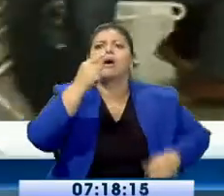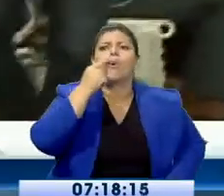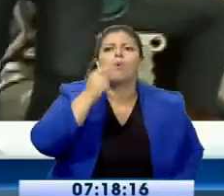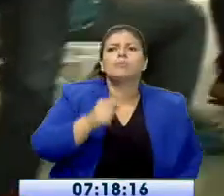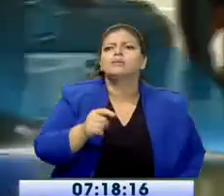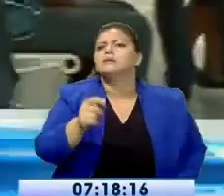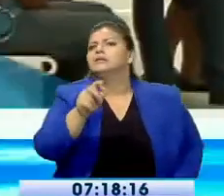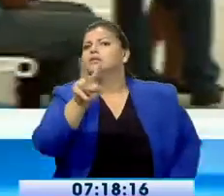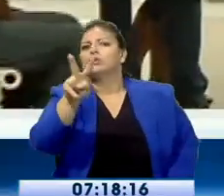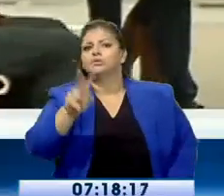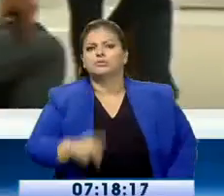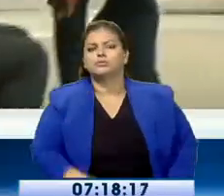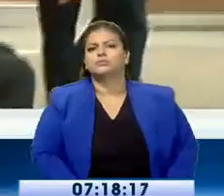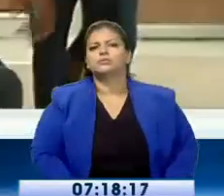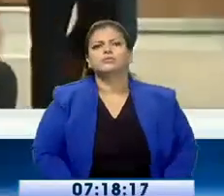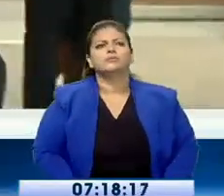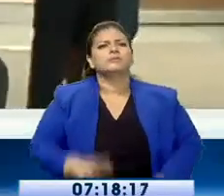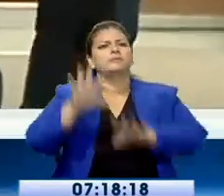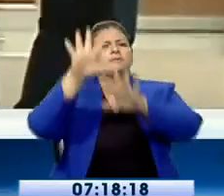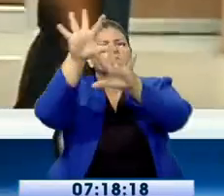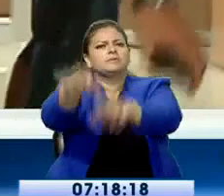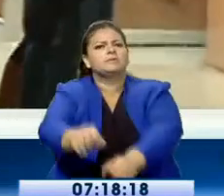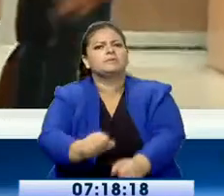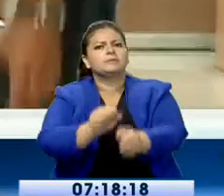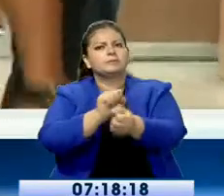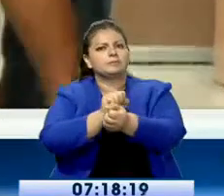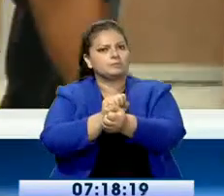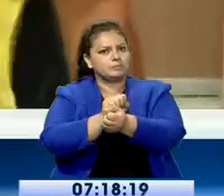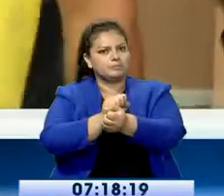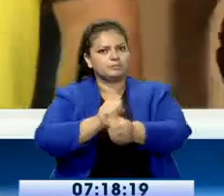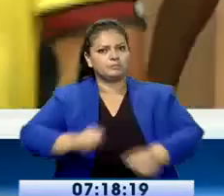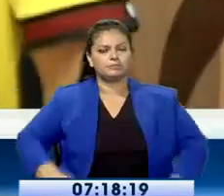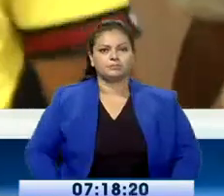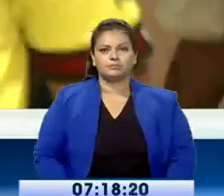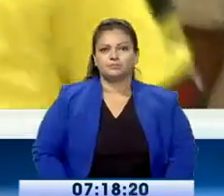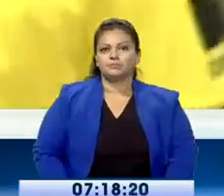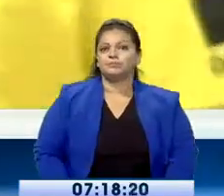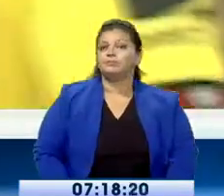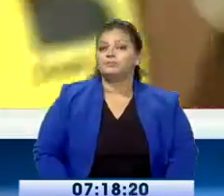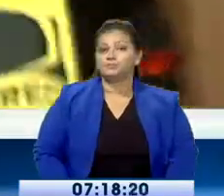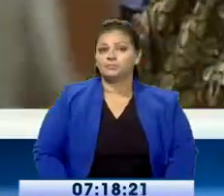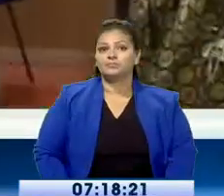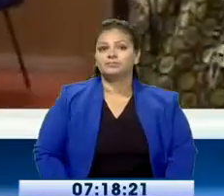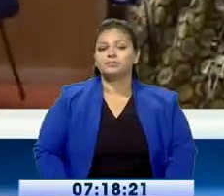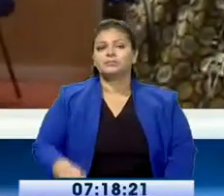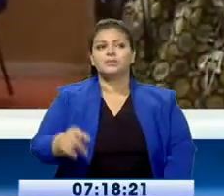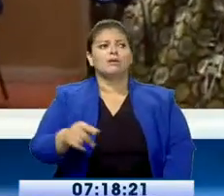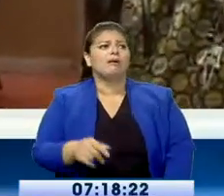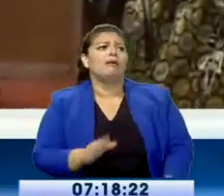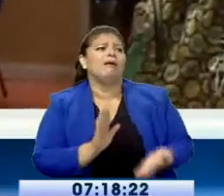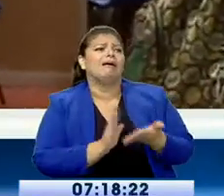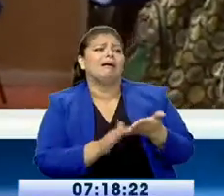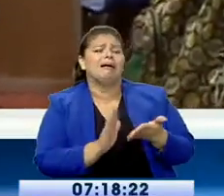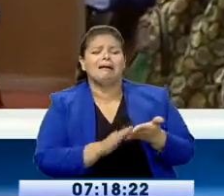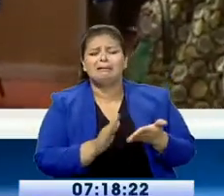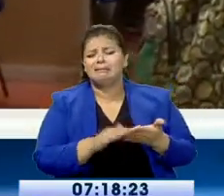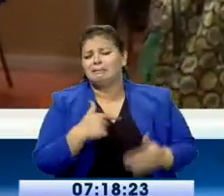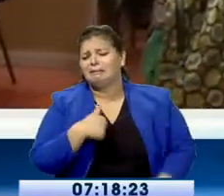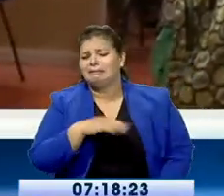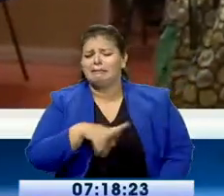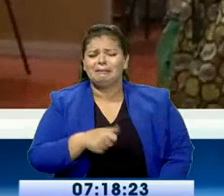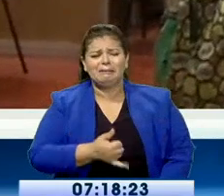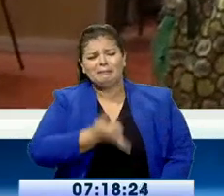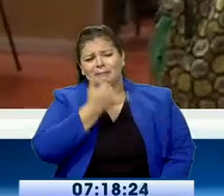Una vez que los agentes lo capturaron, llegó el arrepentimiento y el pedido de perdón. Pero la víctima asegura que en